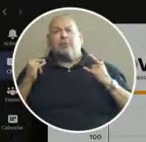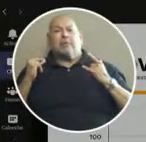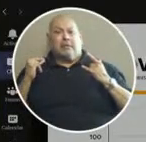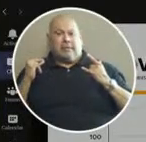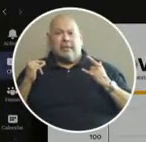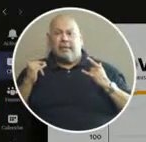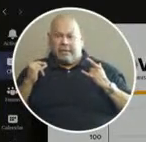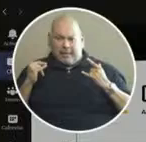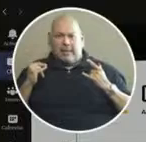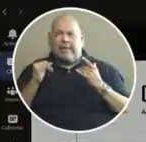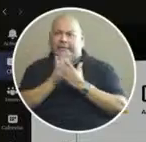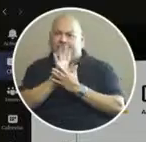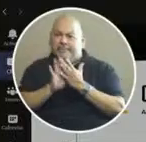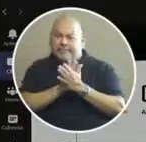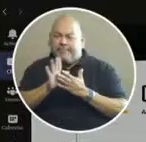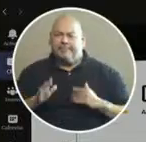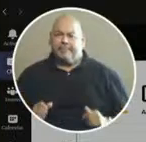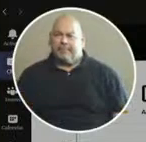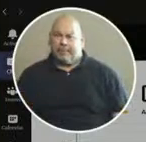Aquí vamos a ver